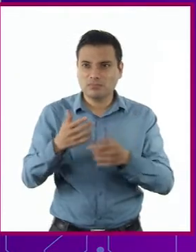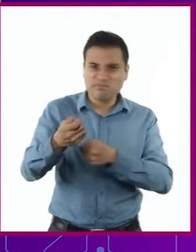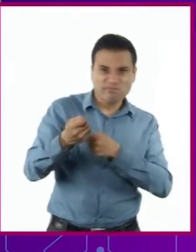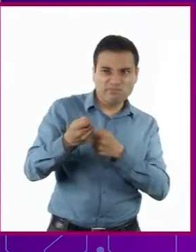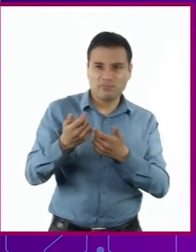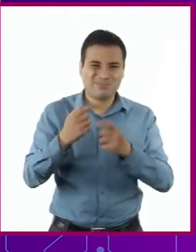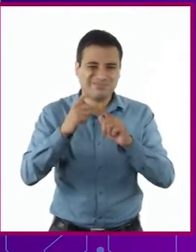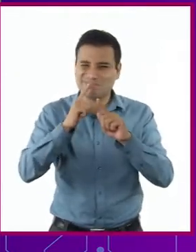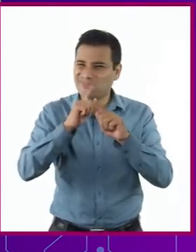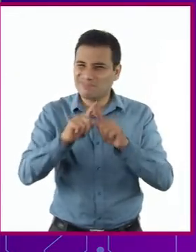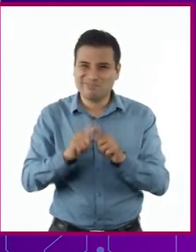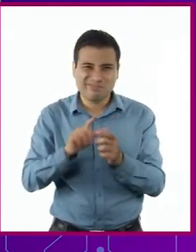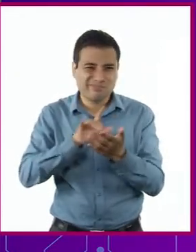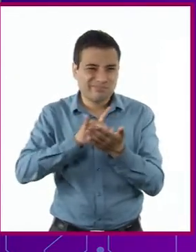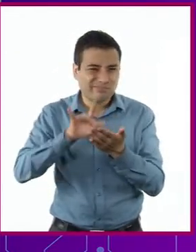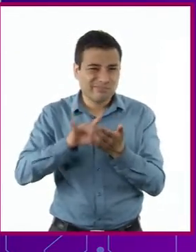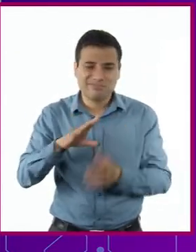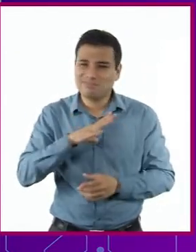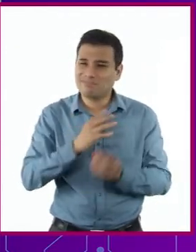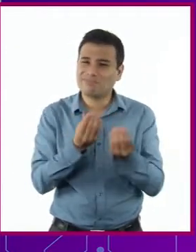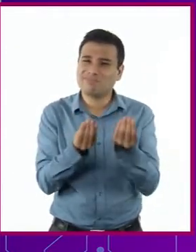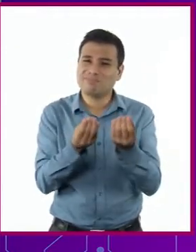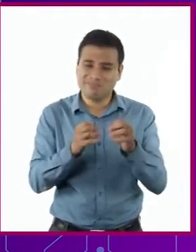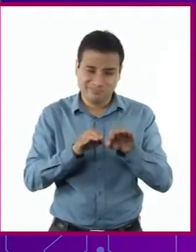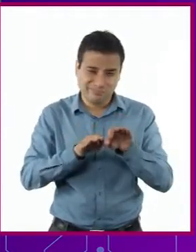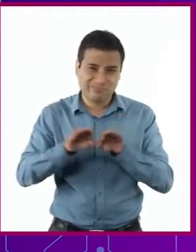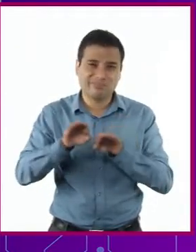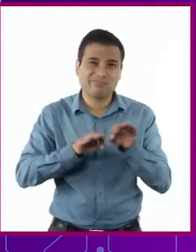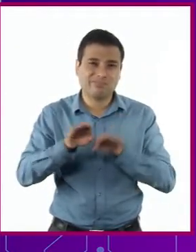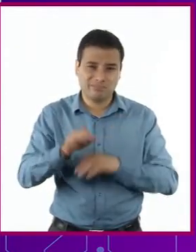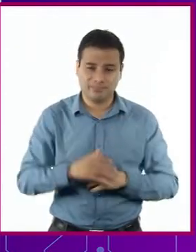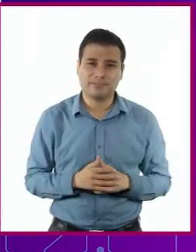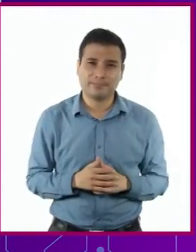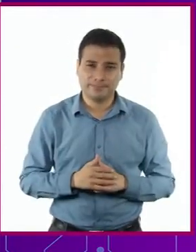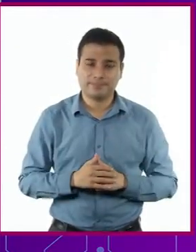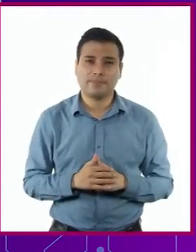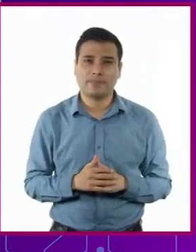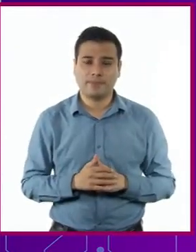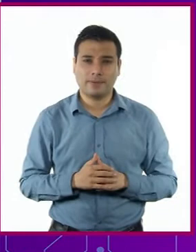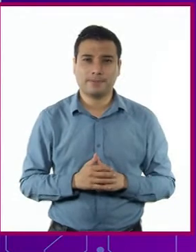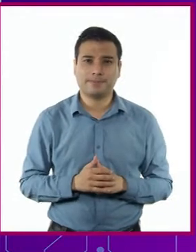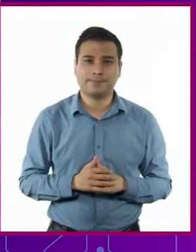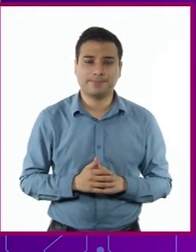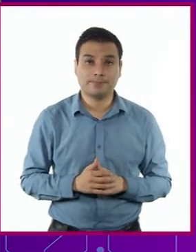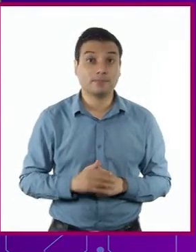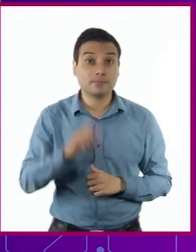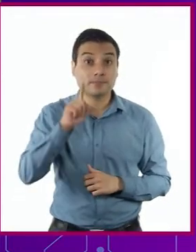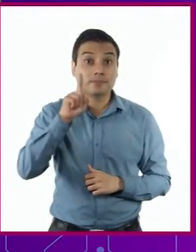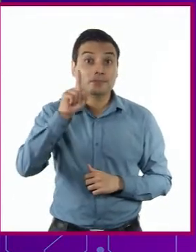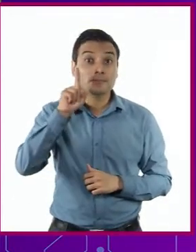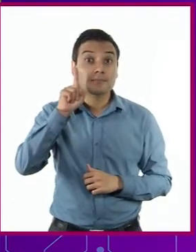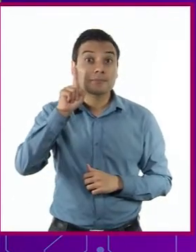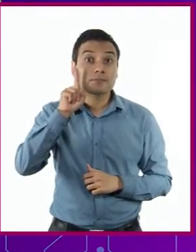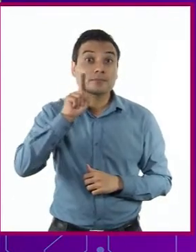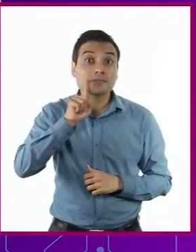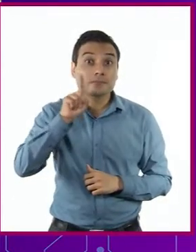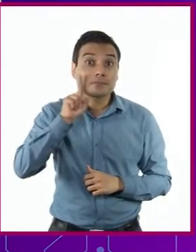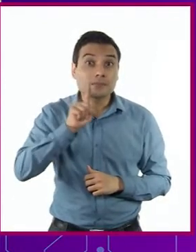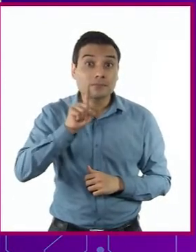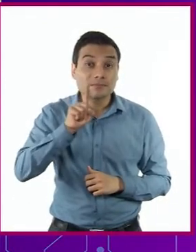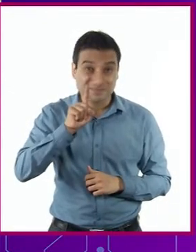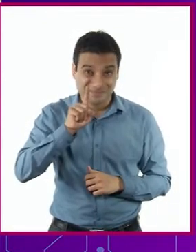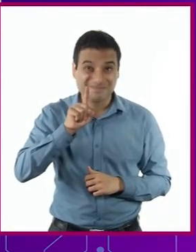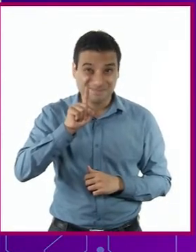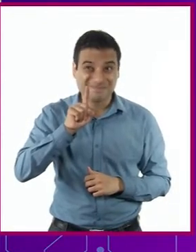Había muchas labores que hacer, ¿no? Las mujeres, desde el momento de la